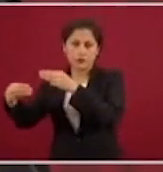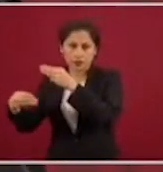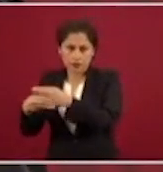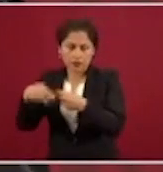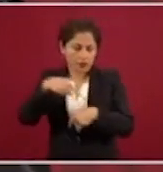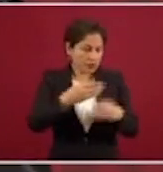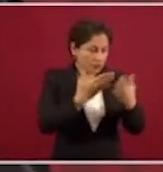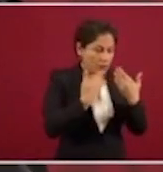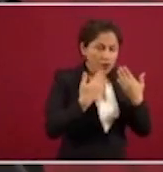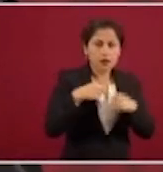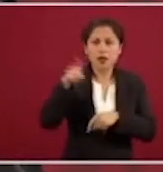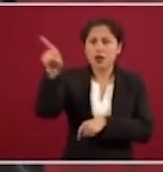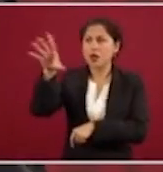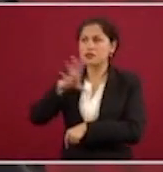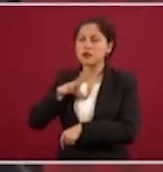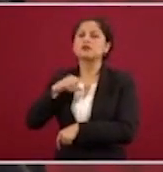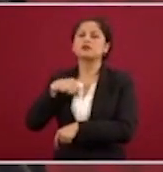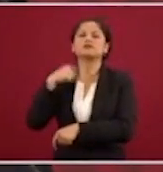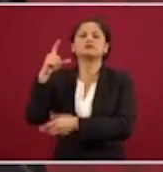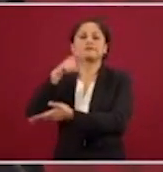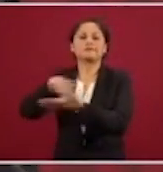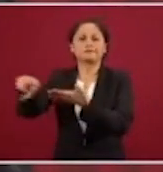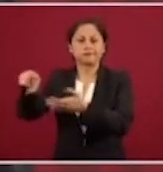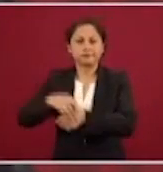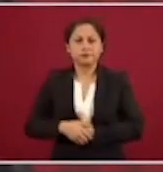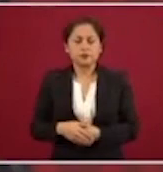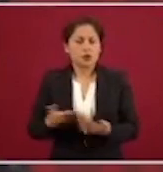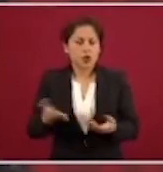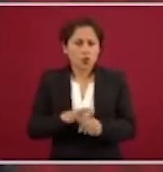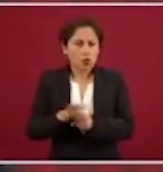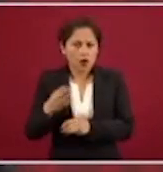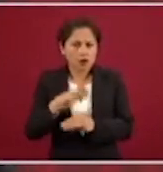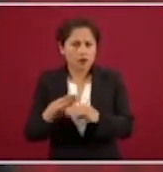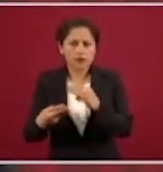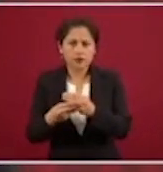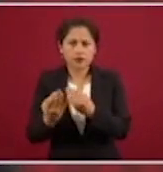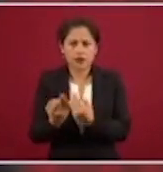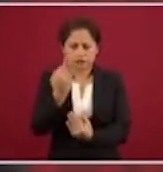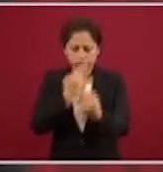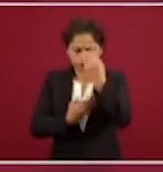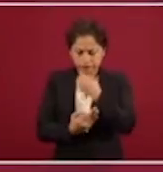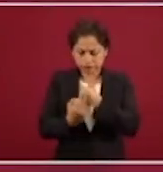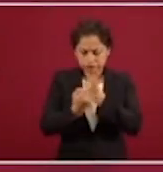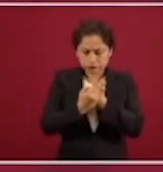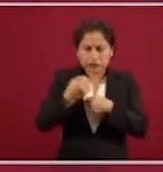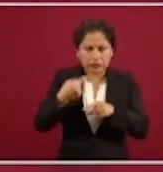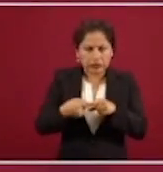tenían sobre todo de protección al personal de salud